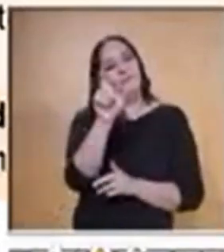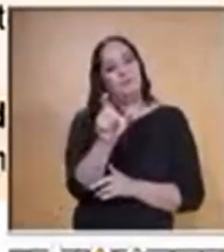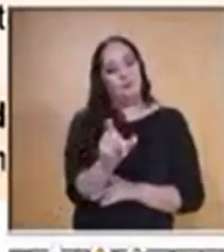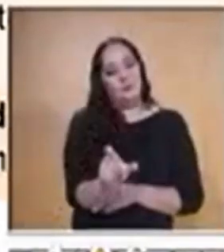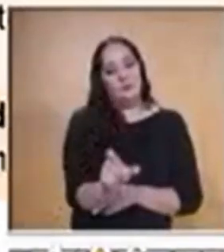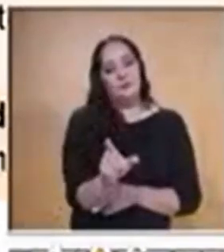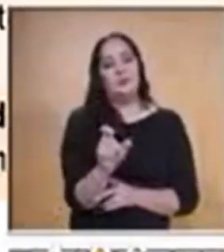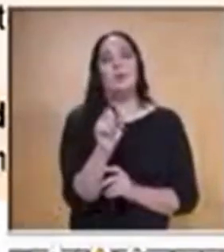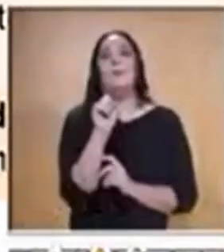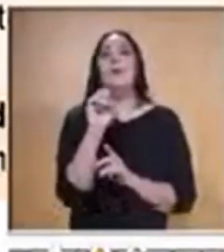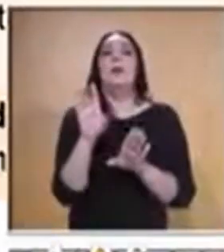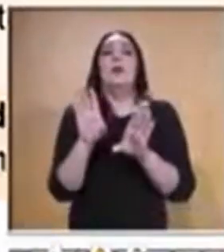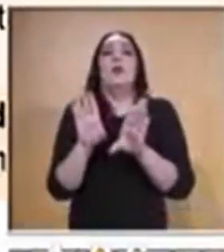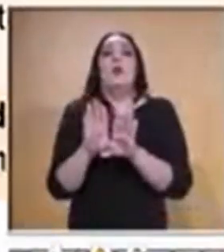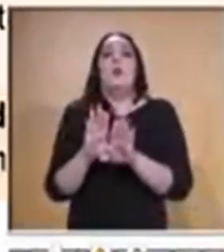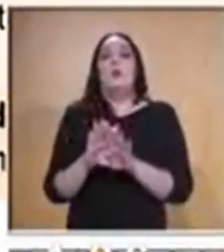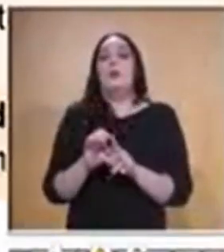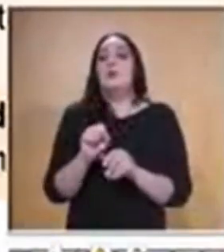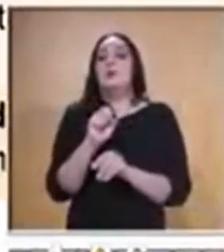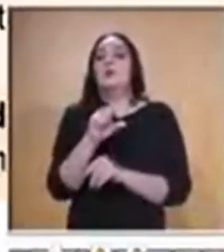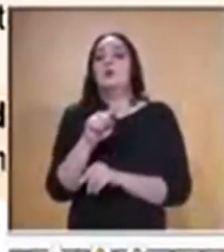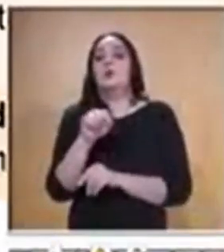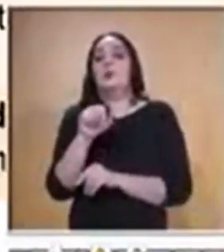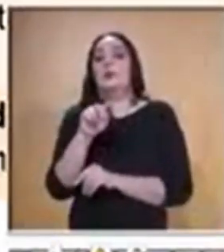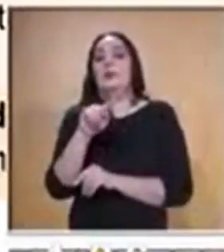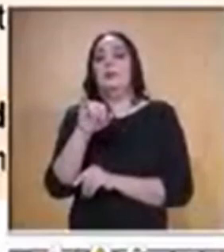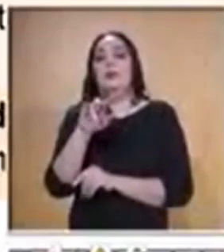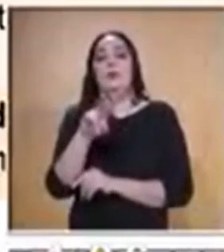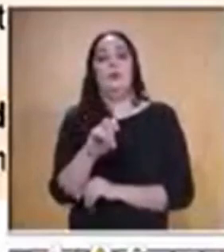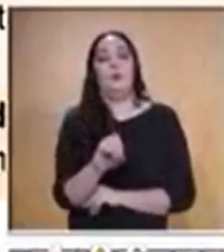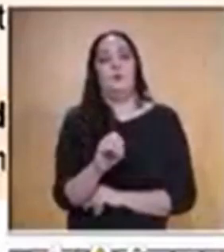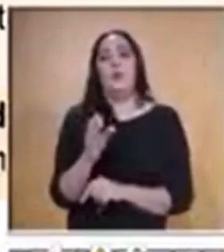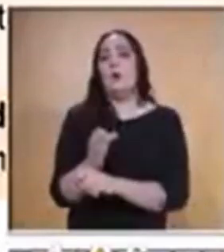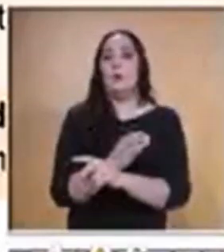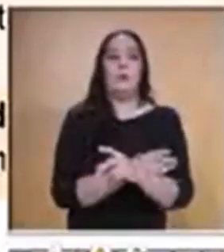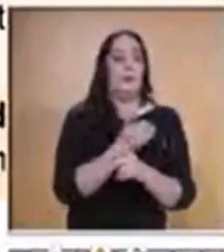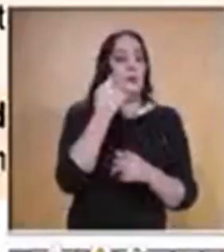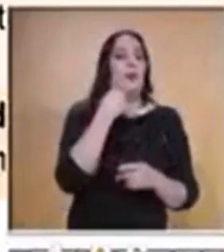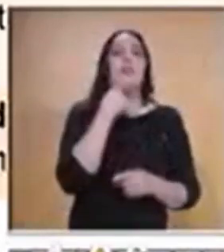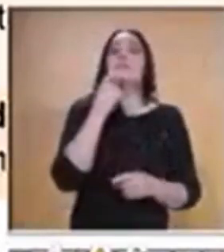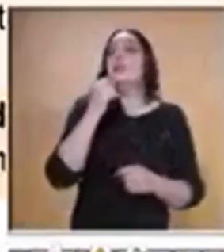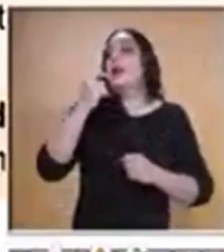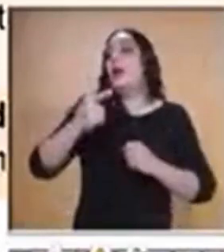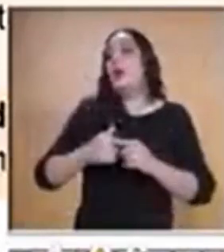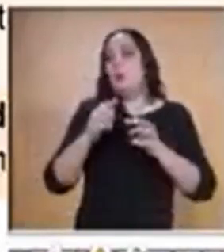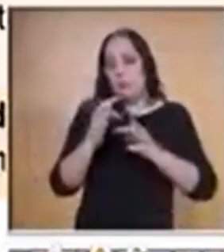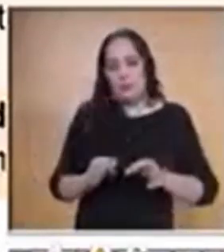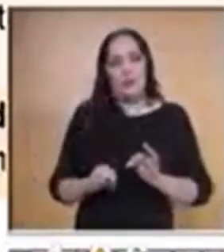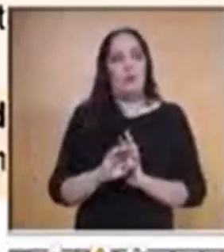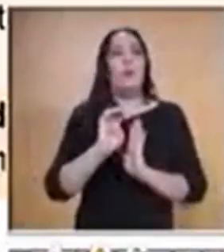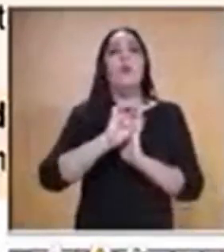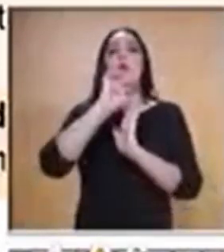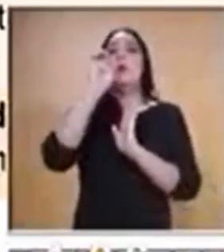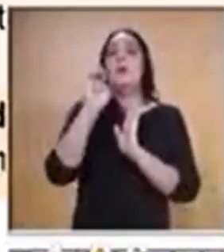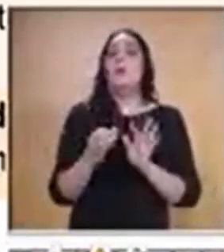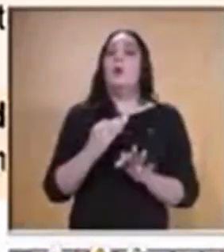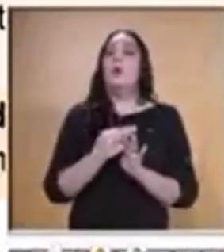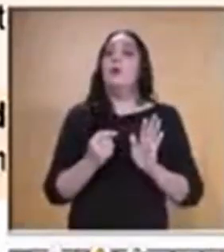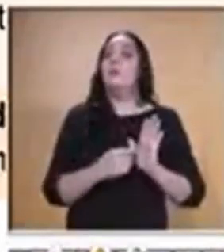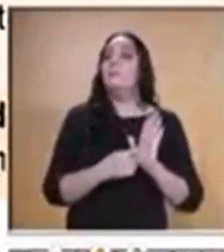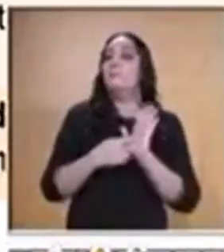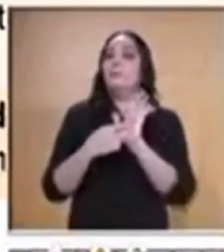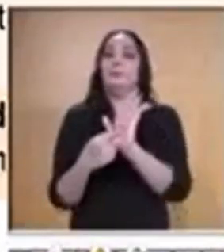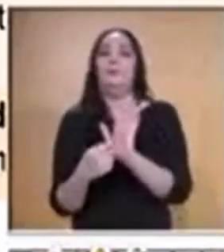sustantivo. Lo acompañan para proporcionar información de él. Por ejemplo, En el texto que acabamos de presentarles